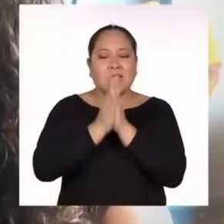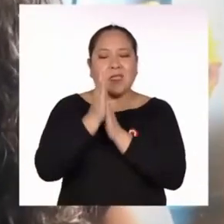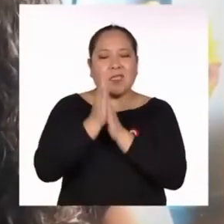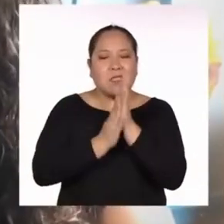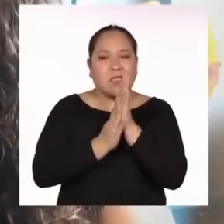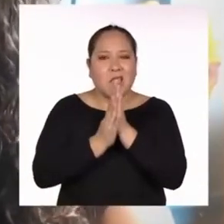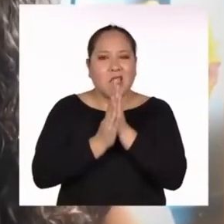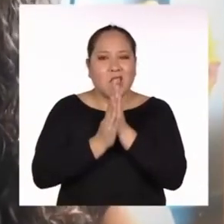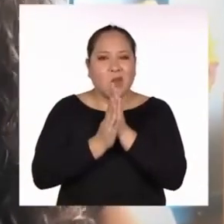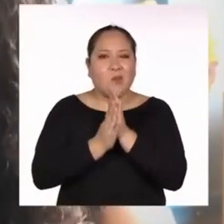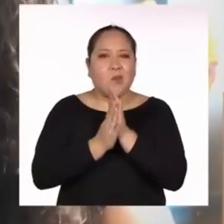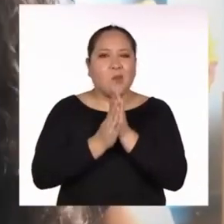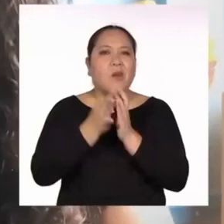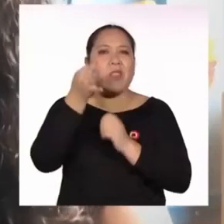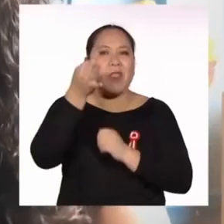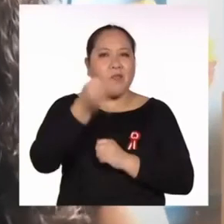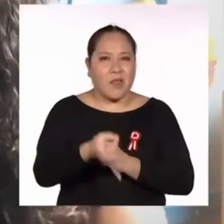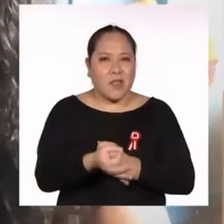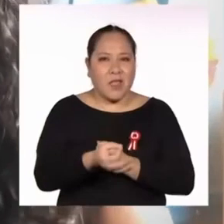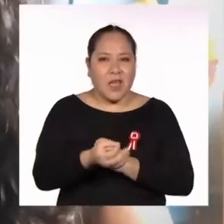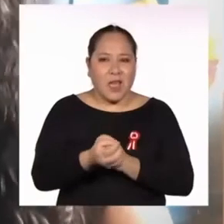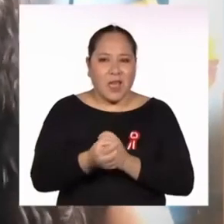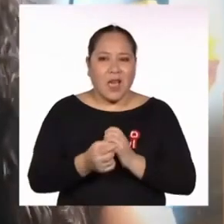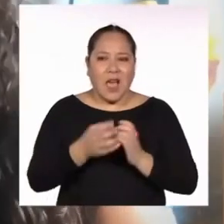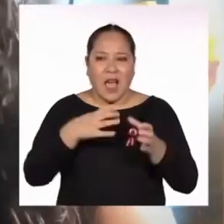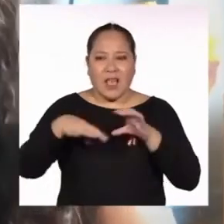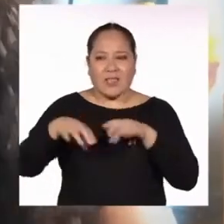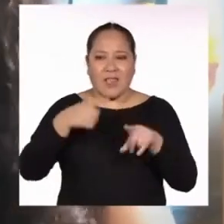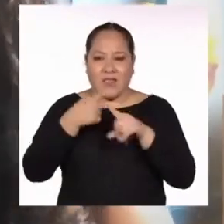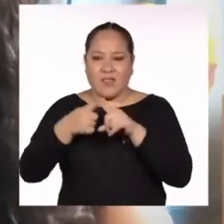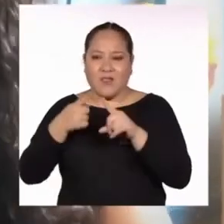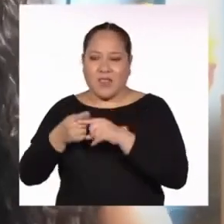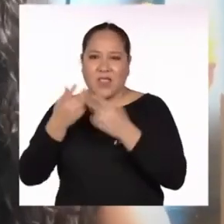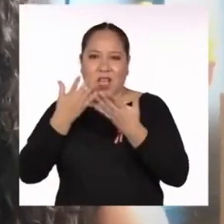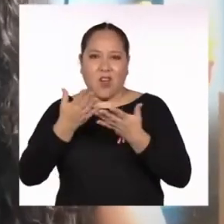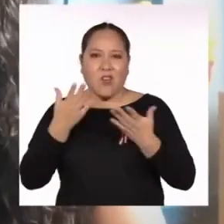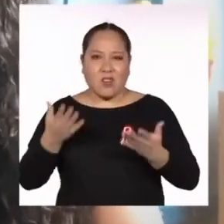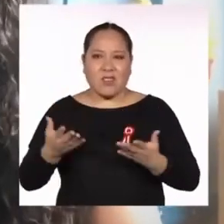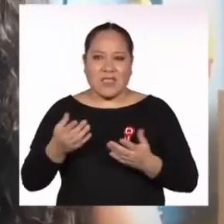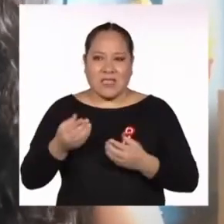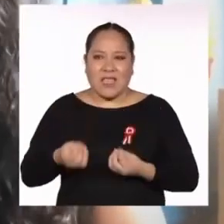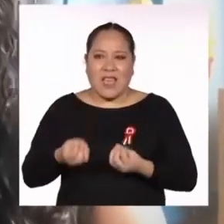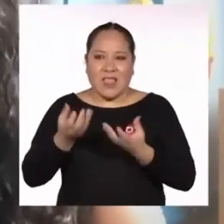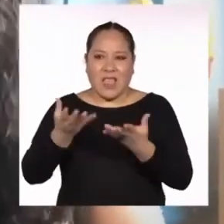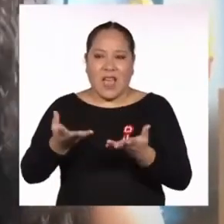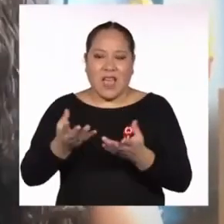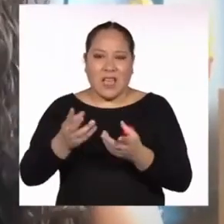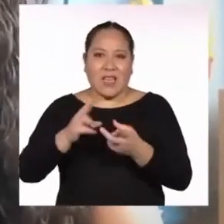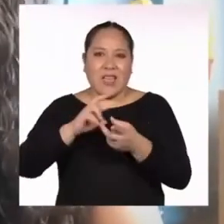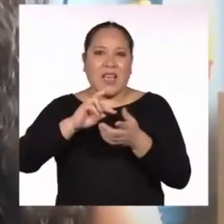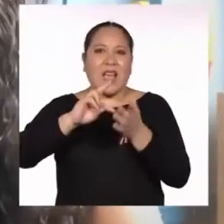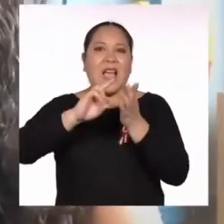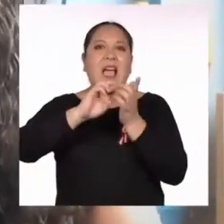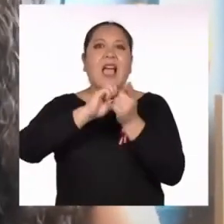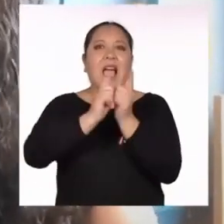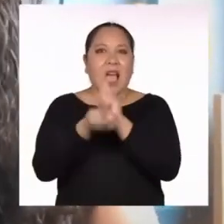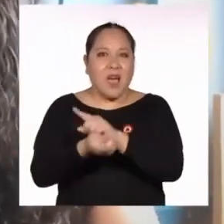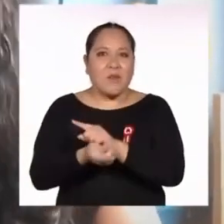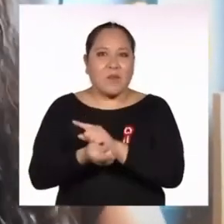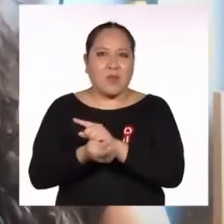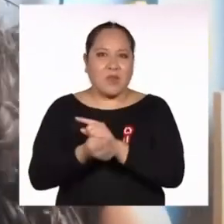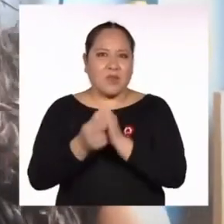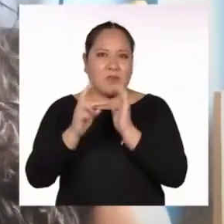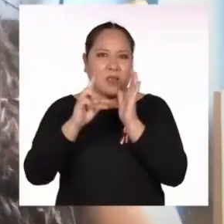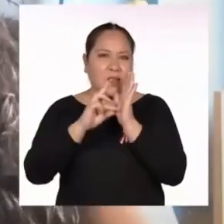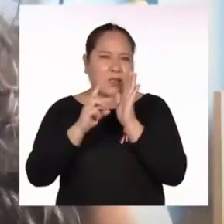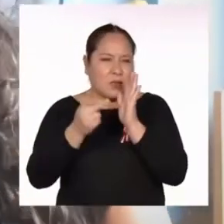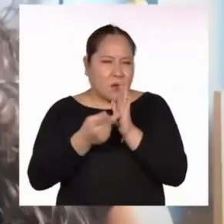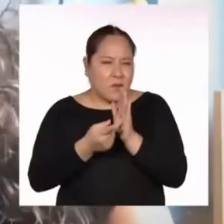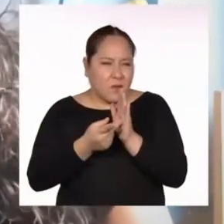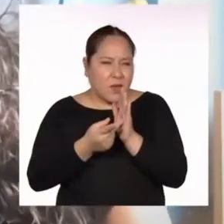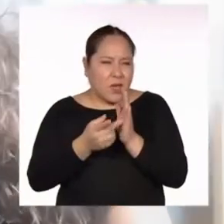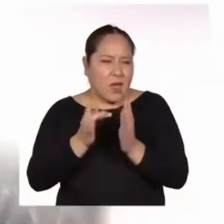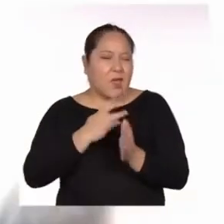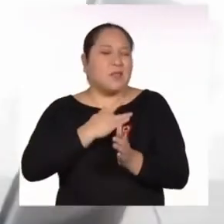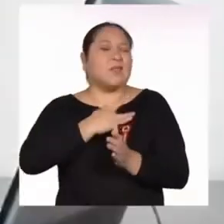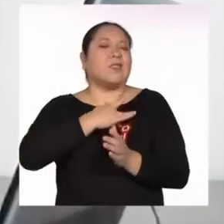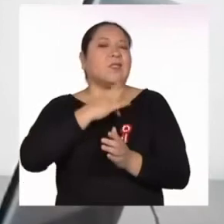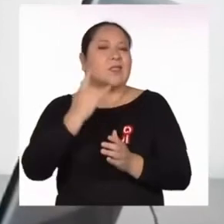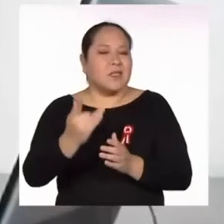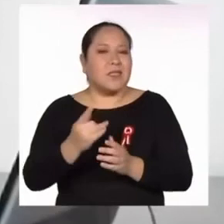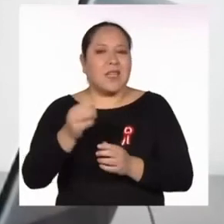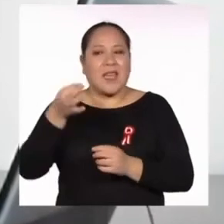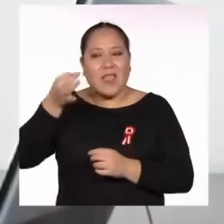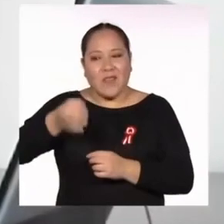hacer significan hacer cosas que generen cambios ser agentes de cambio social en sus